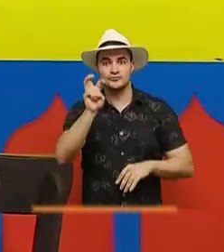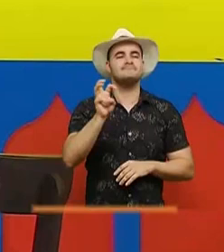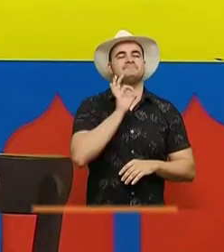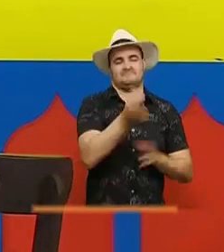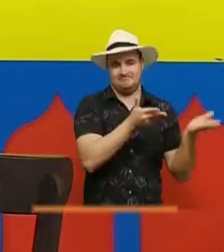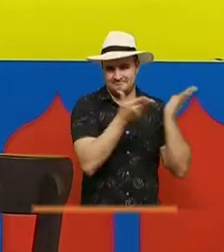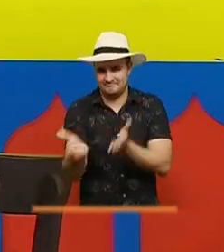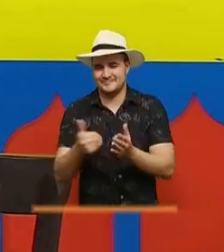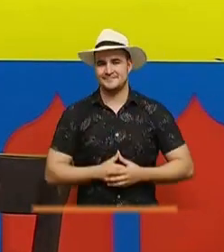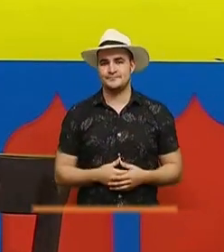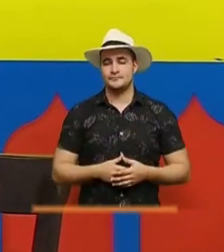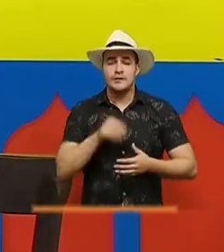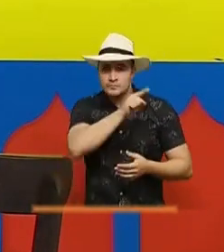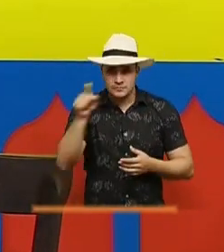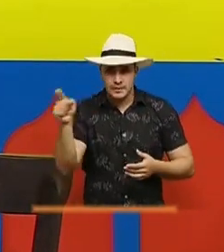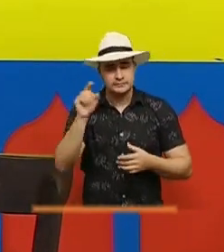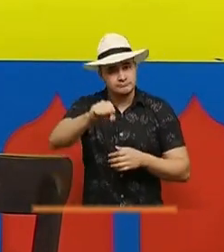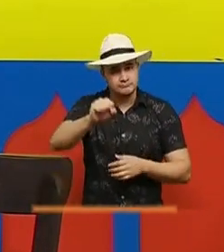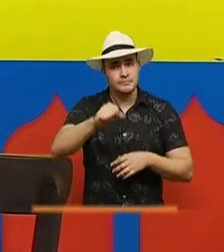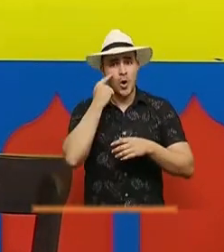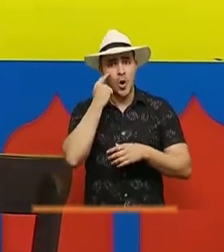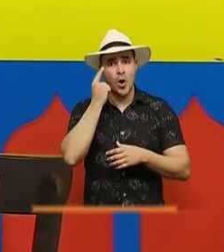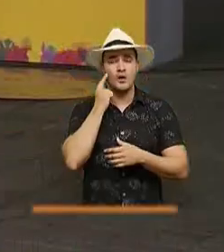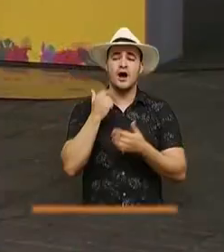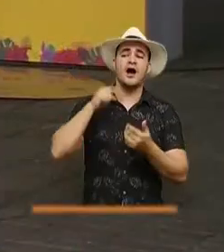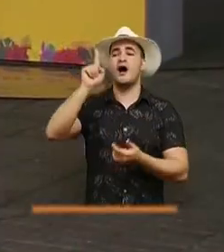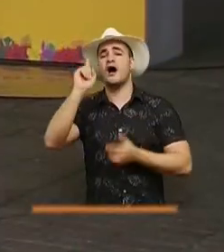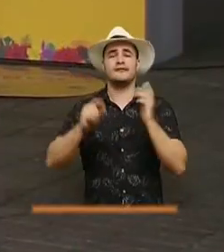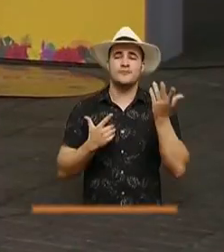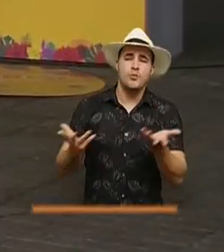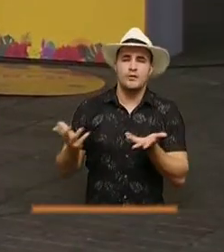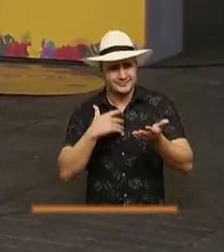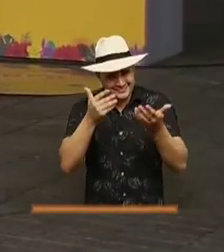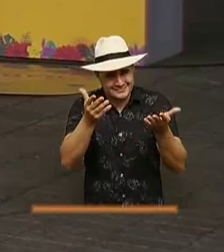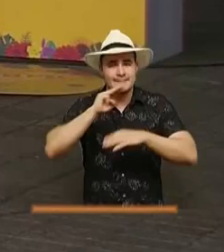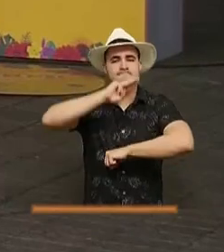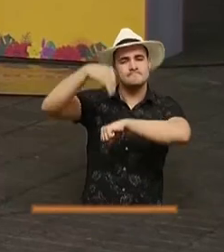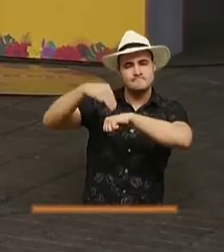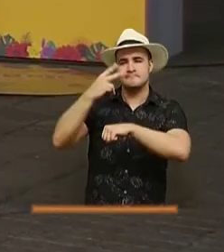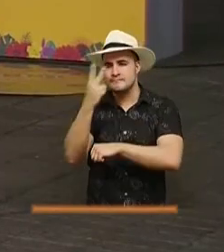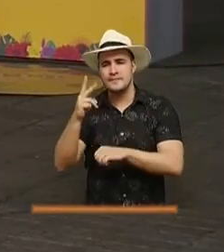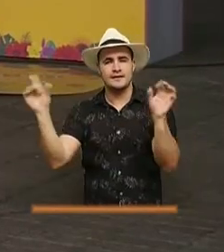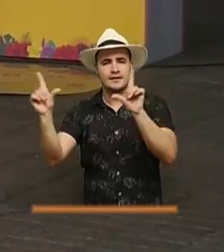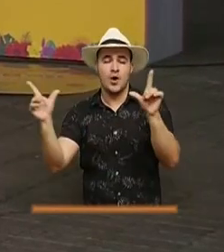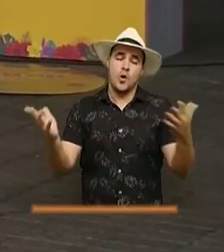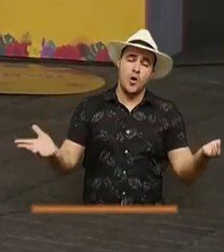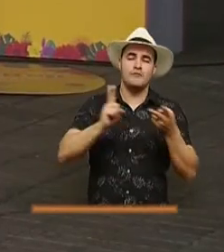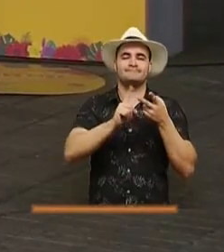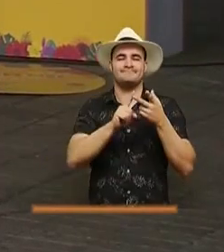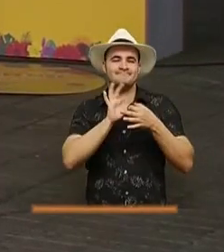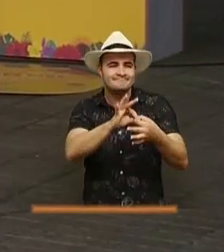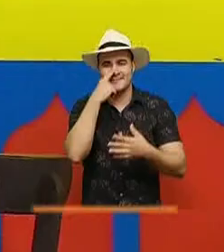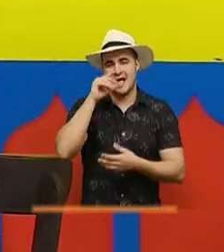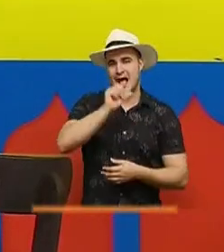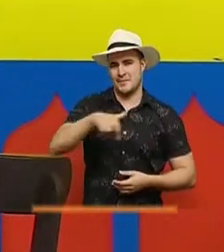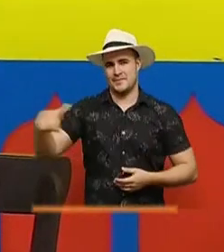acompañar de cerquita, ¿sí? ¿Cómo? A través de su canal de Telemedellín. Por eso los invitamos también a que suban esas fotos, todo lo que